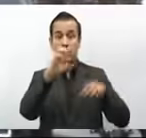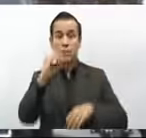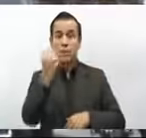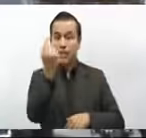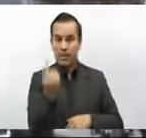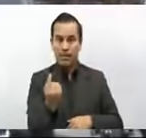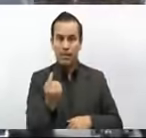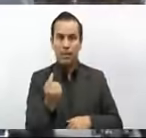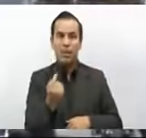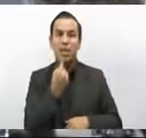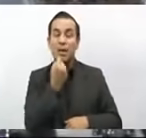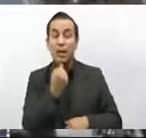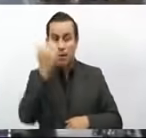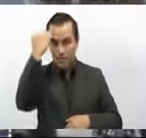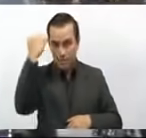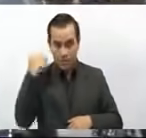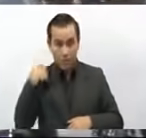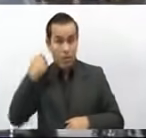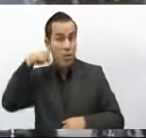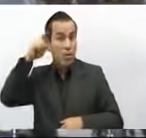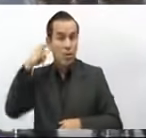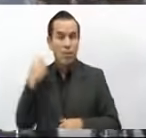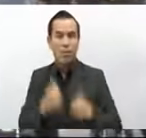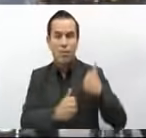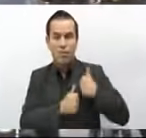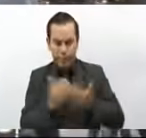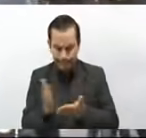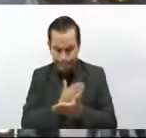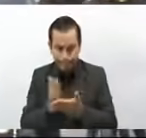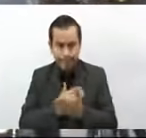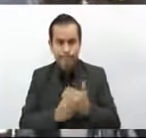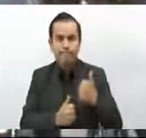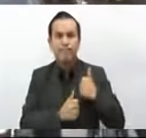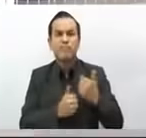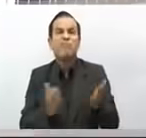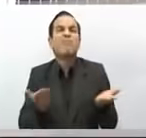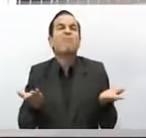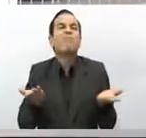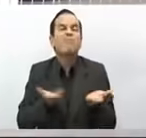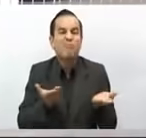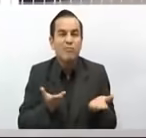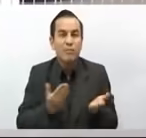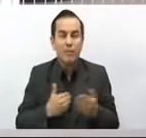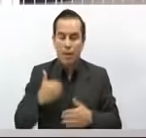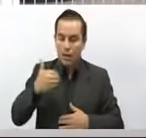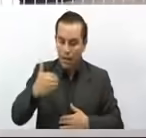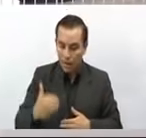entre señoritas y caballeros cadetes, que año con año se constituye el